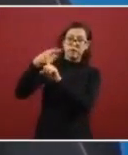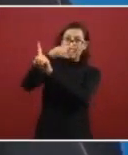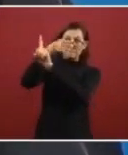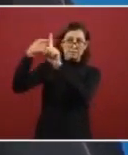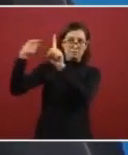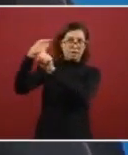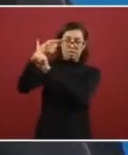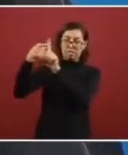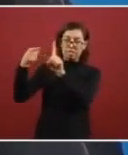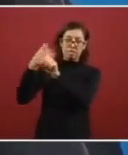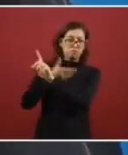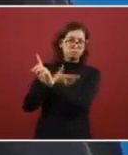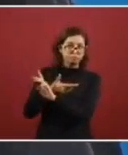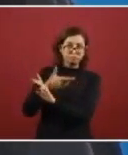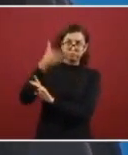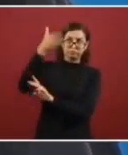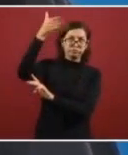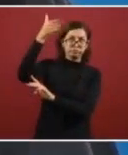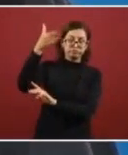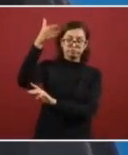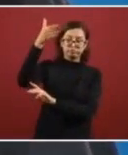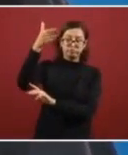a